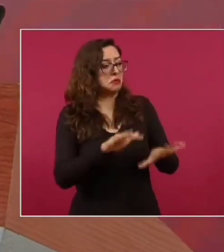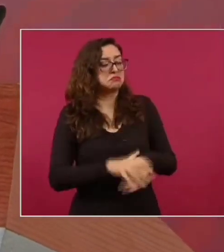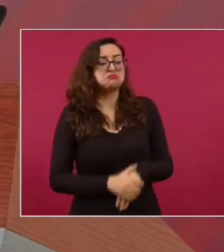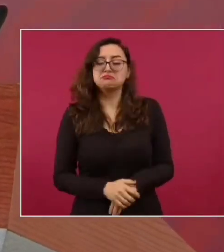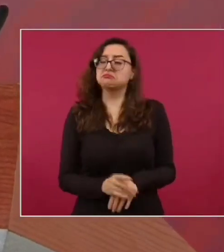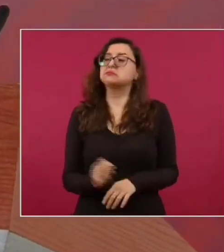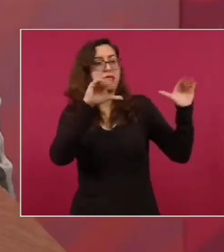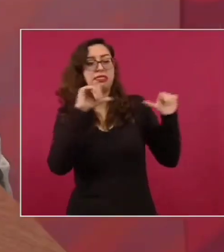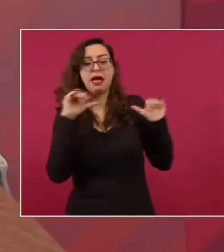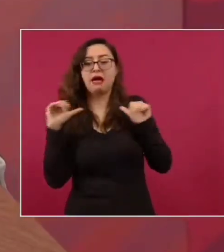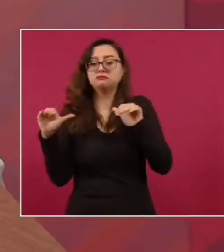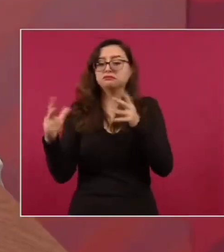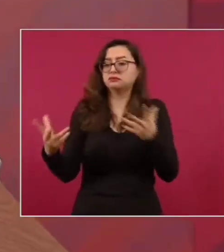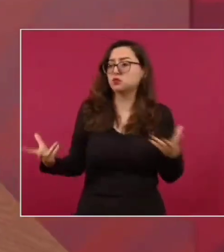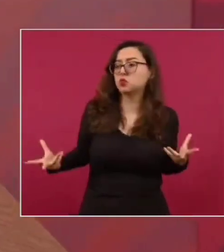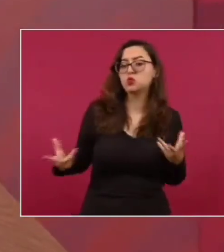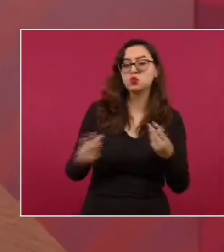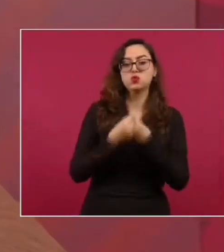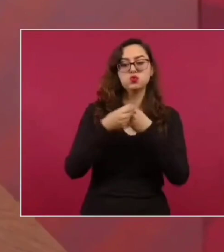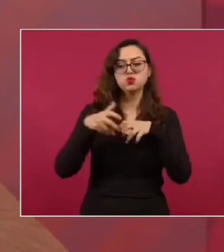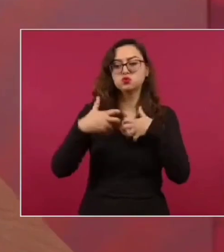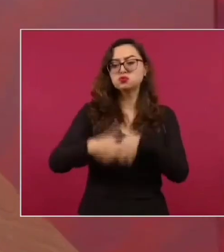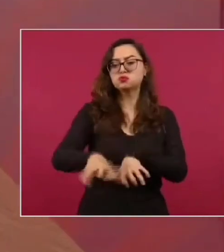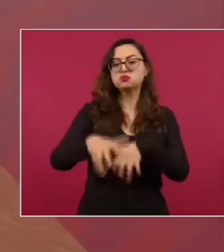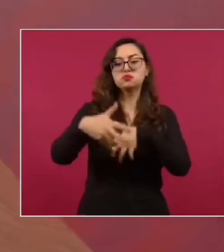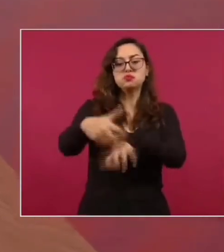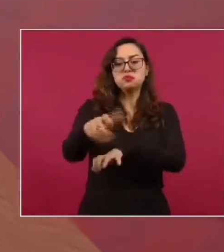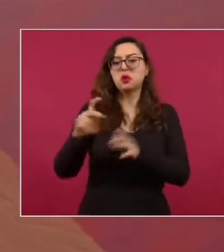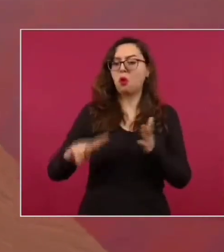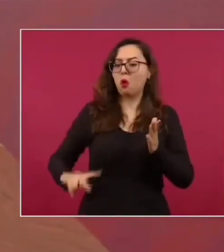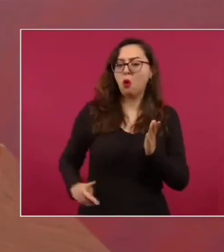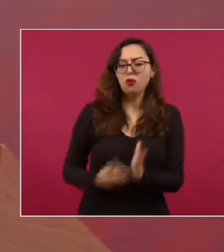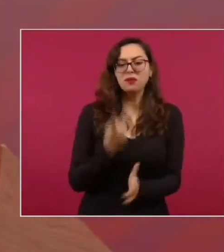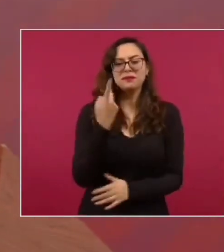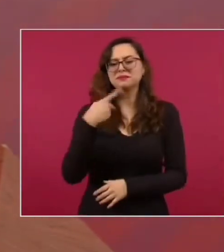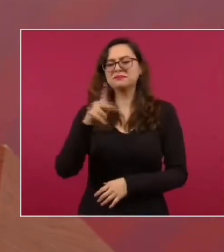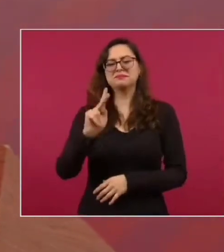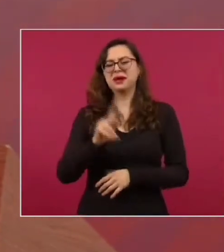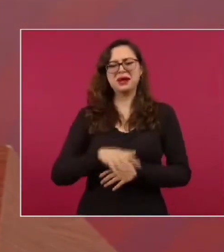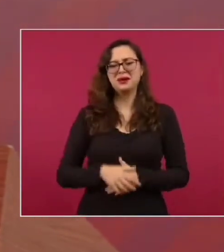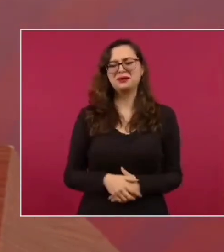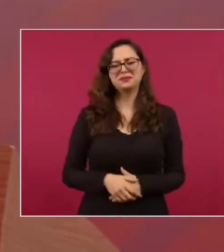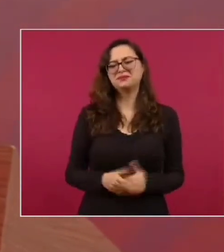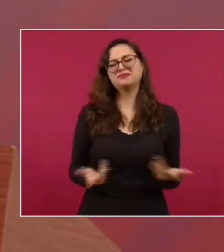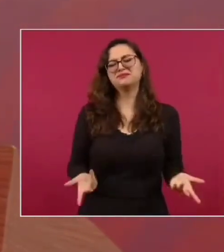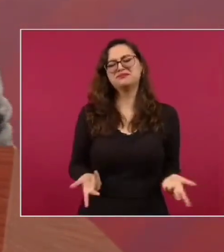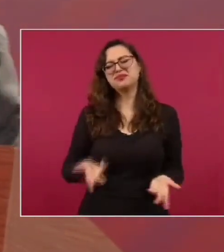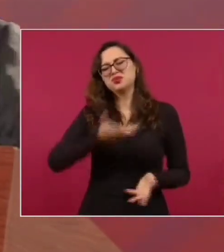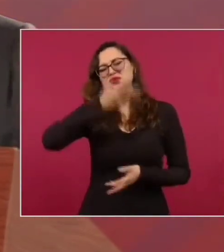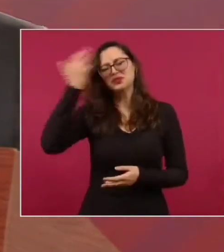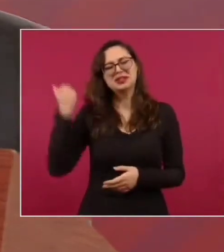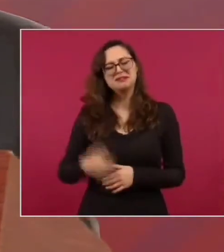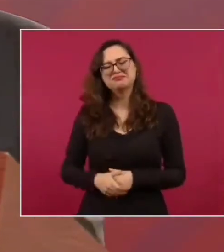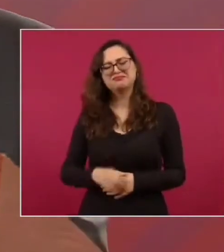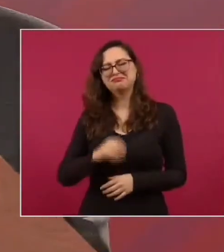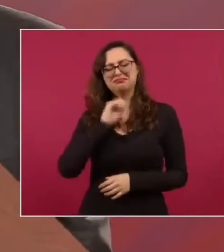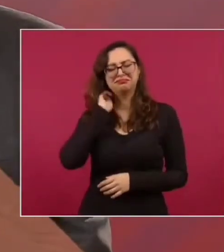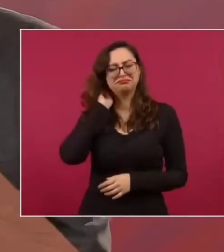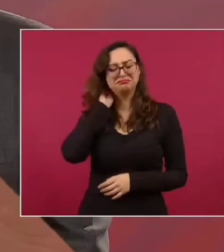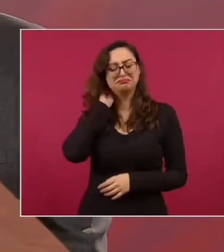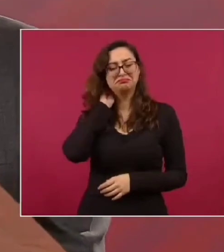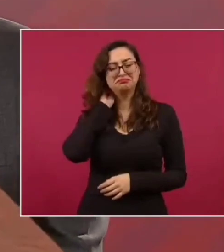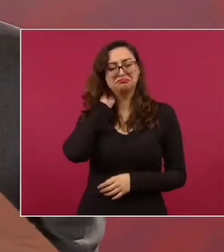sí, pero no estar ya, siempre, sino si